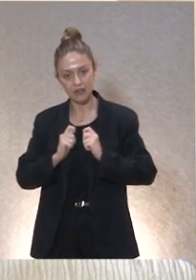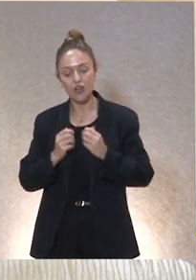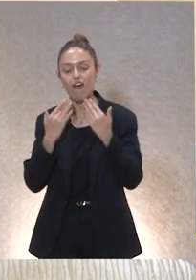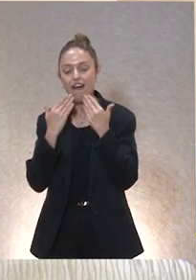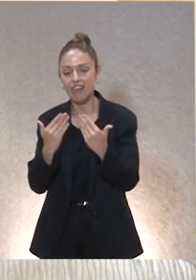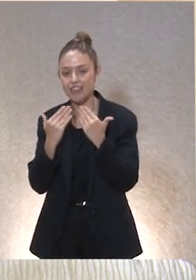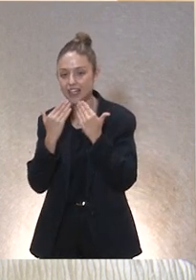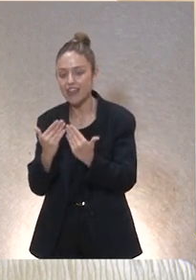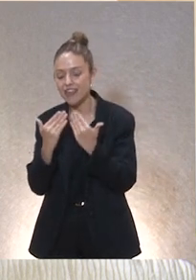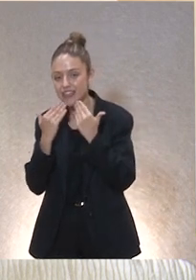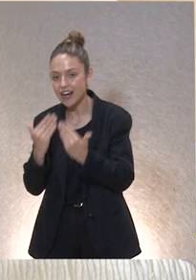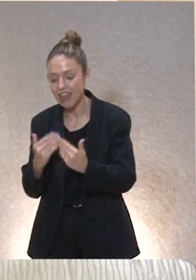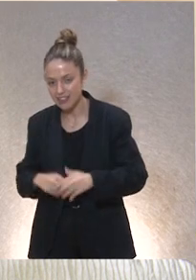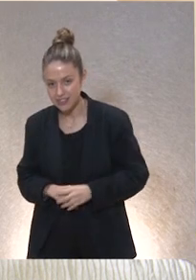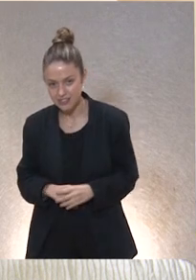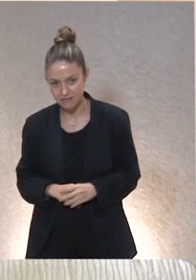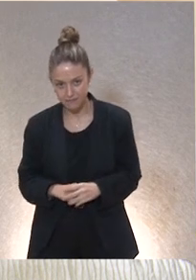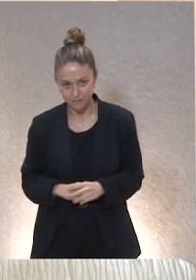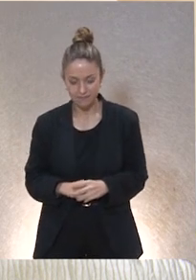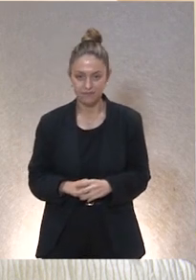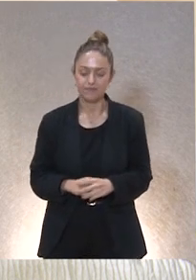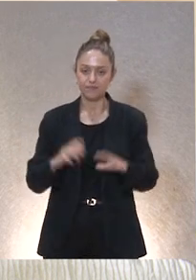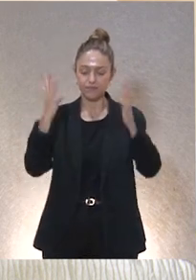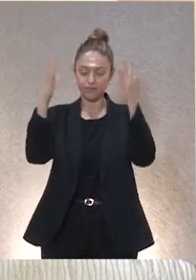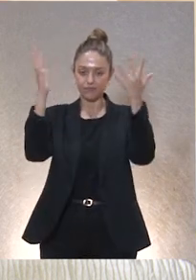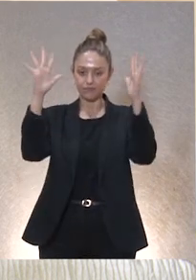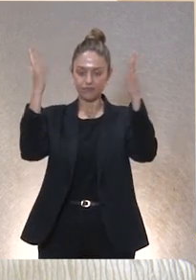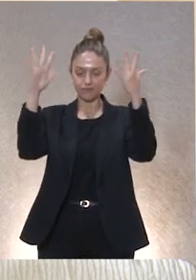gracias muchas gracias